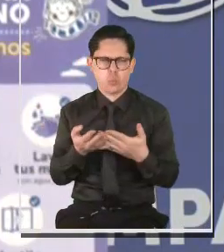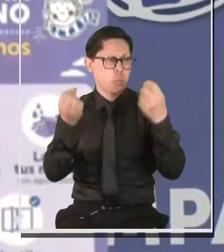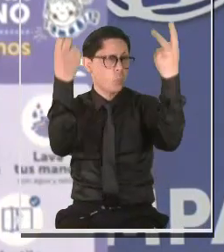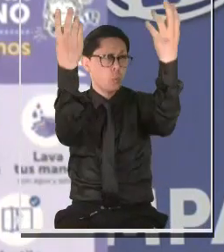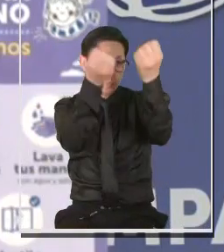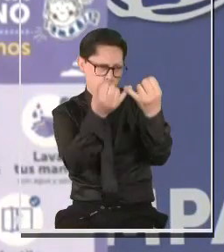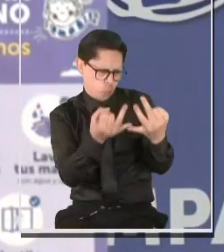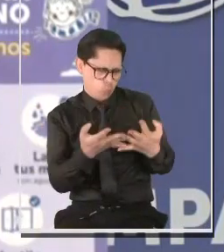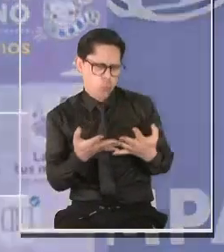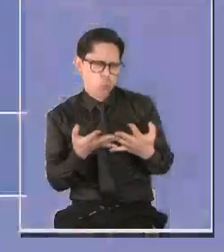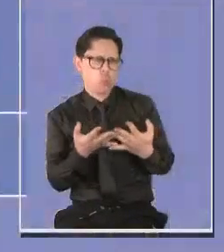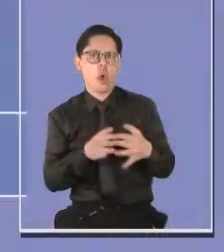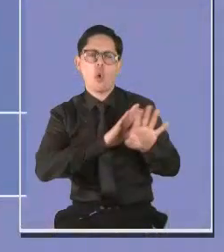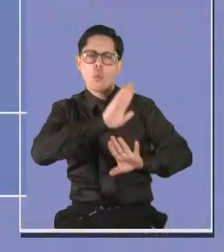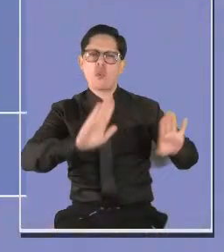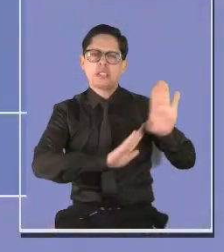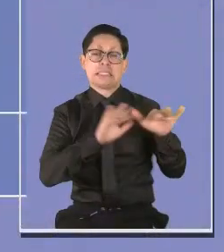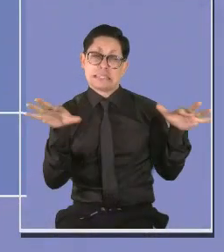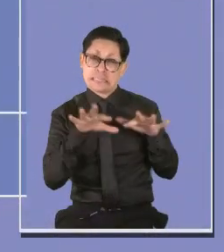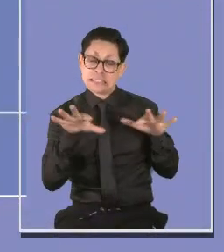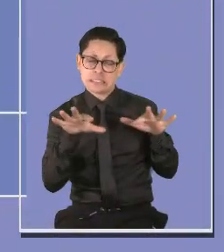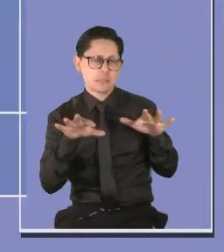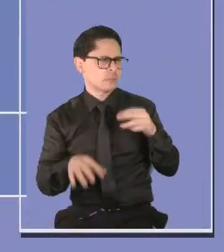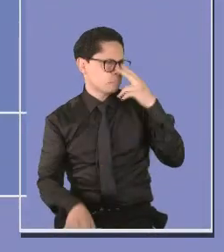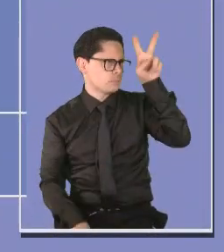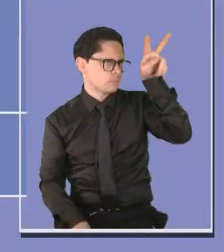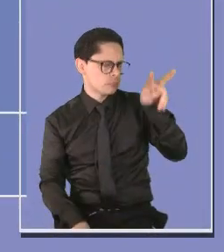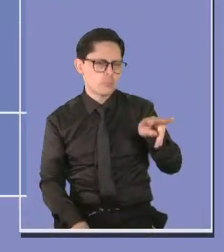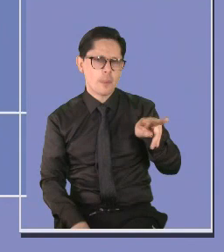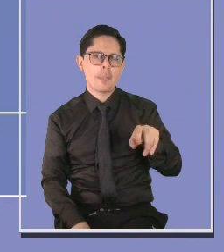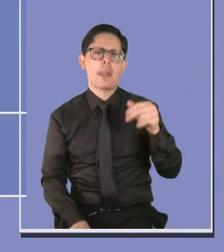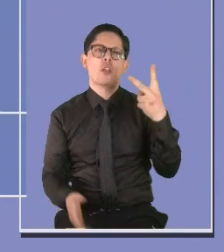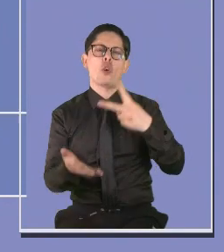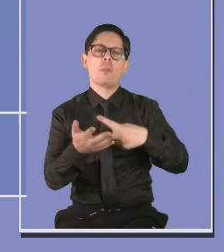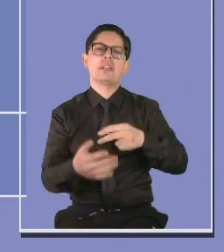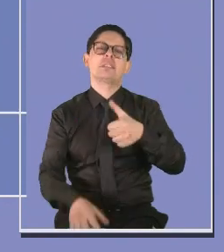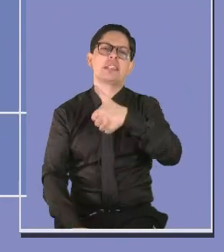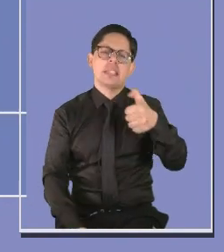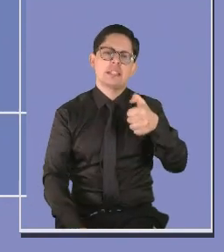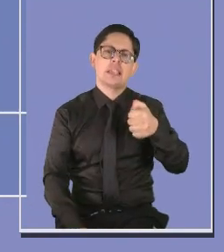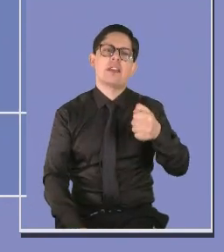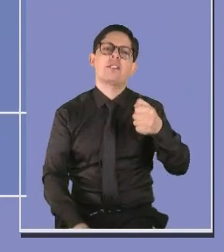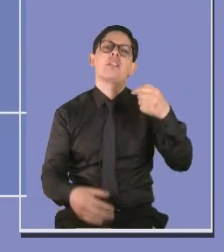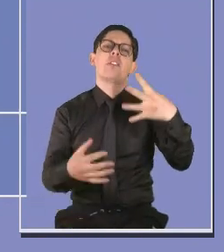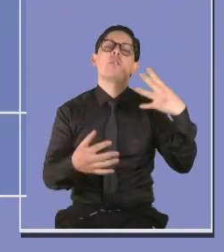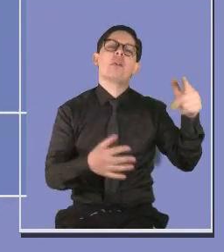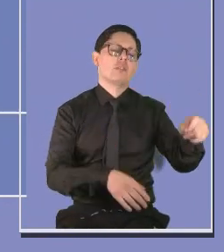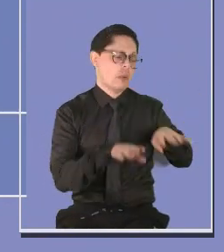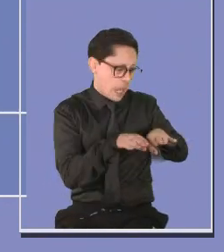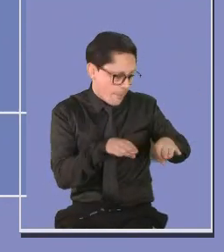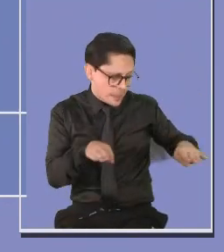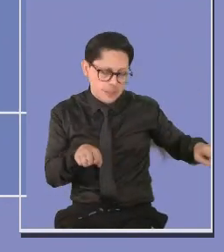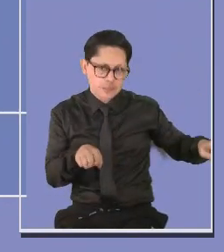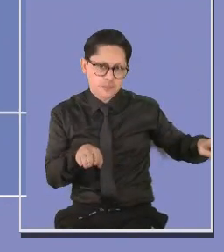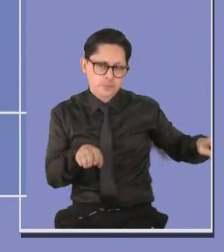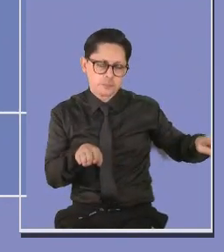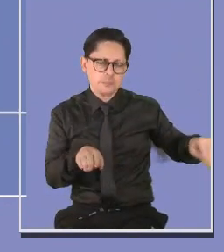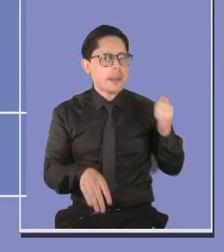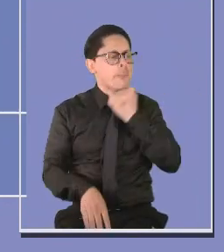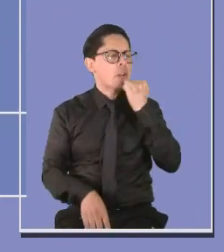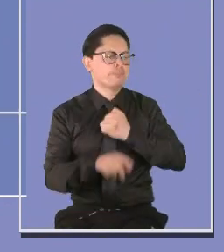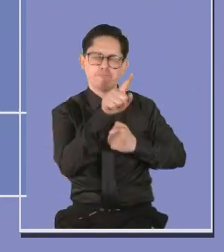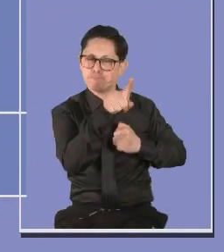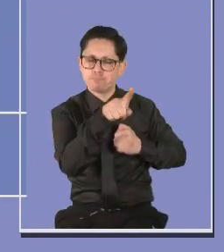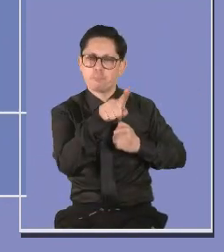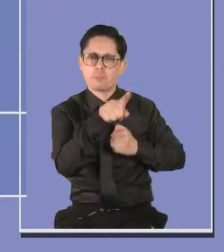tenemos en cuidados críticos tenemos 2.629 camas Perdón